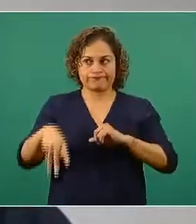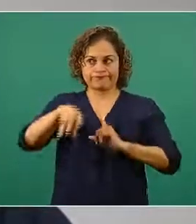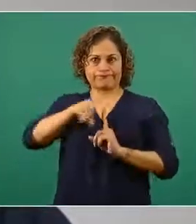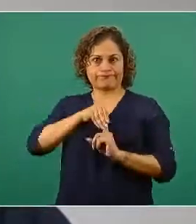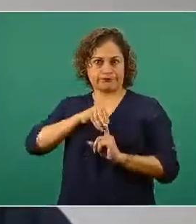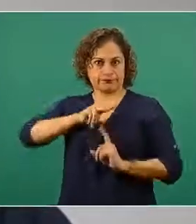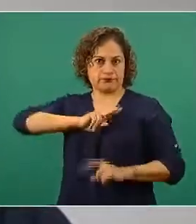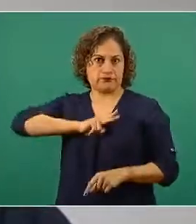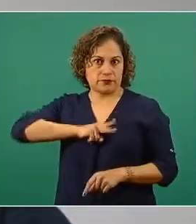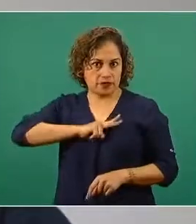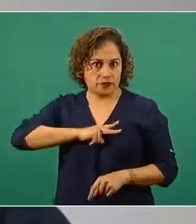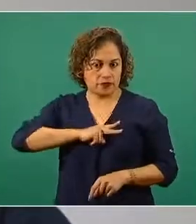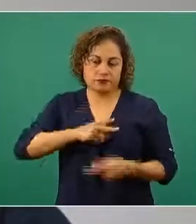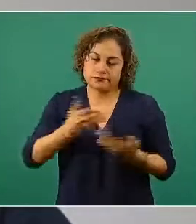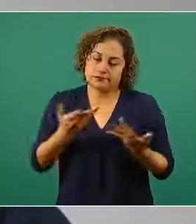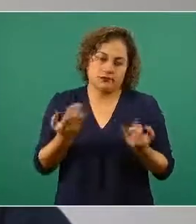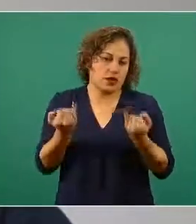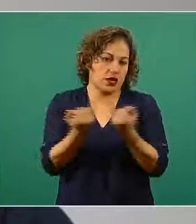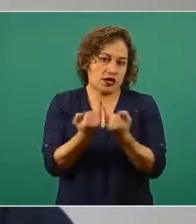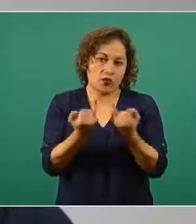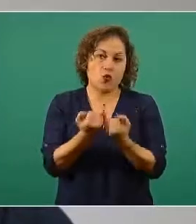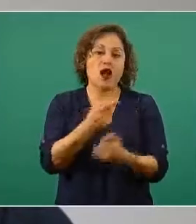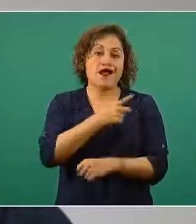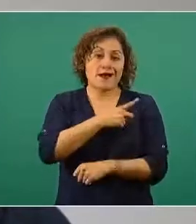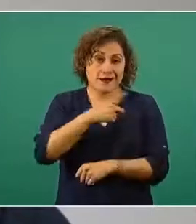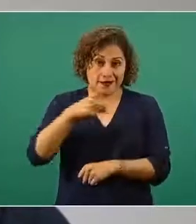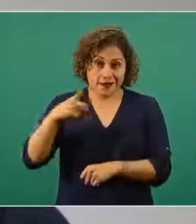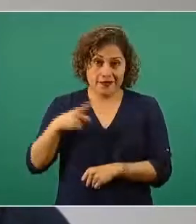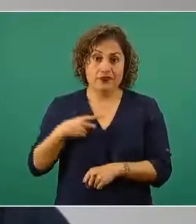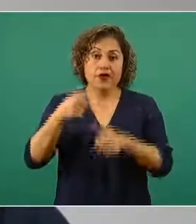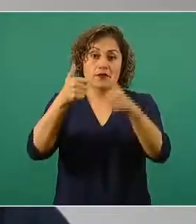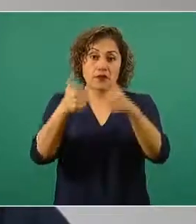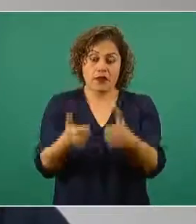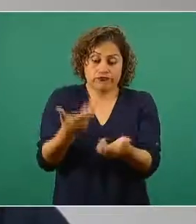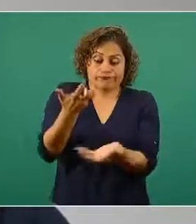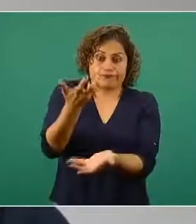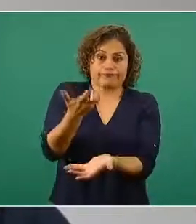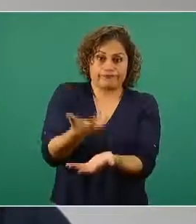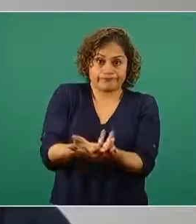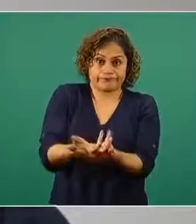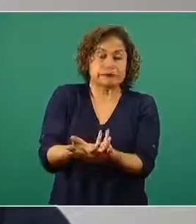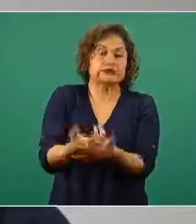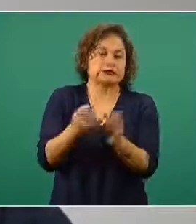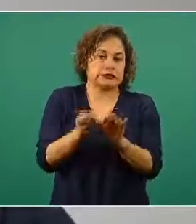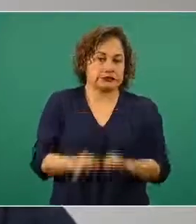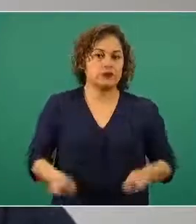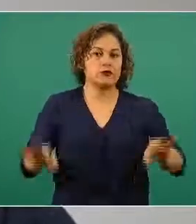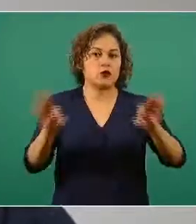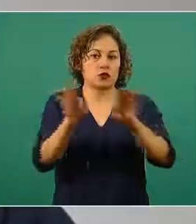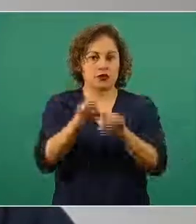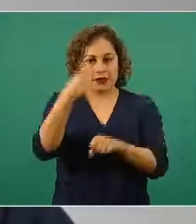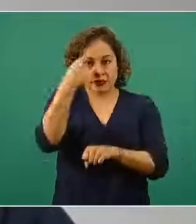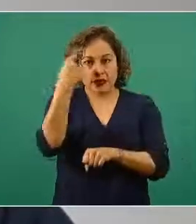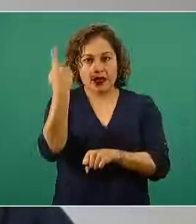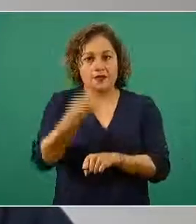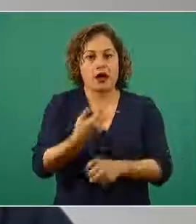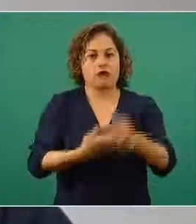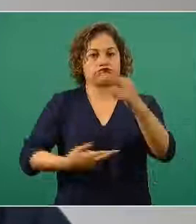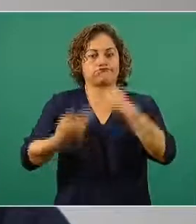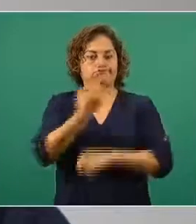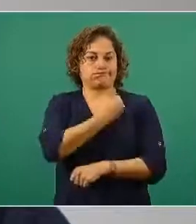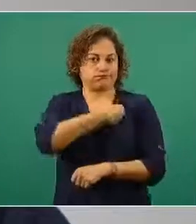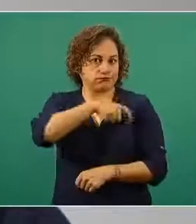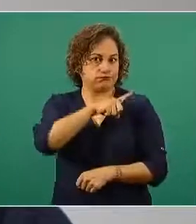COVID-19, pues también el reposo forma un componente importante del tratamiento. Recordemos que el